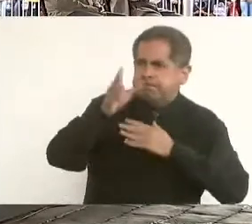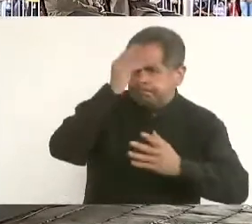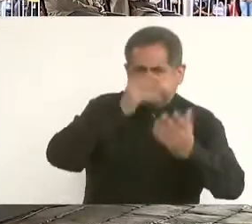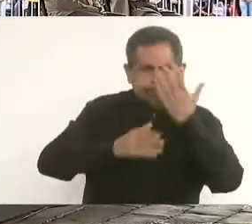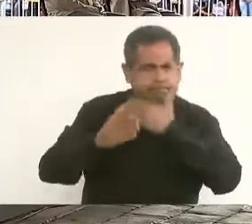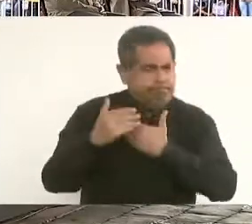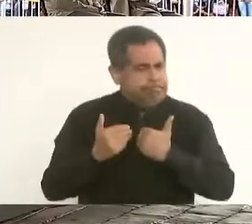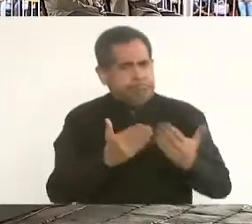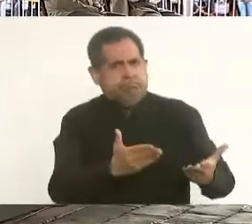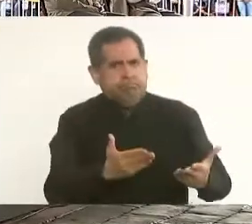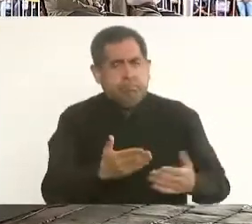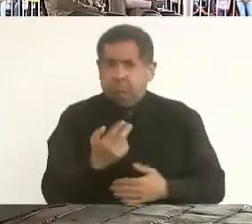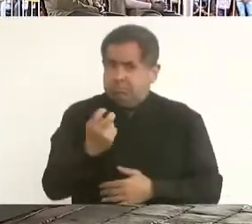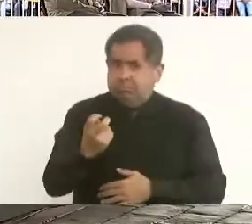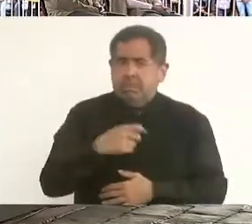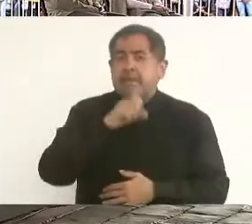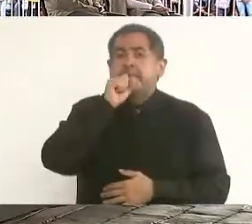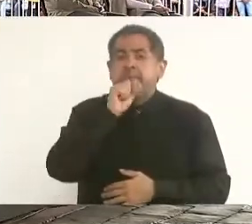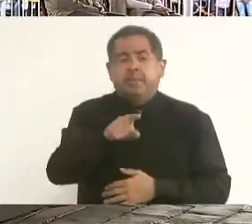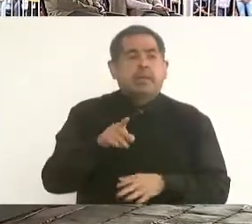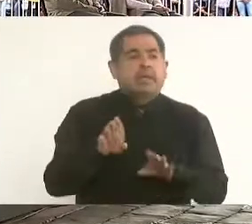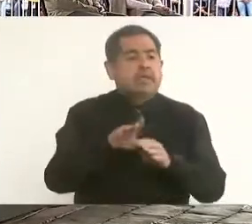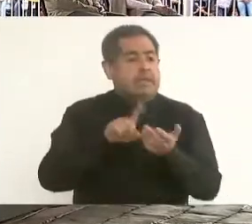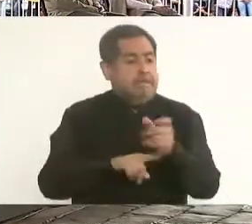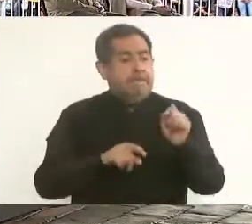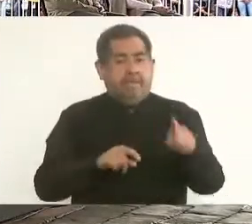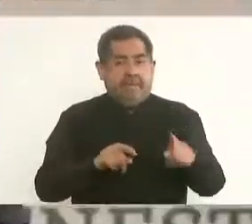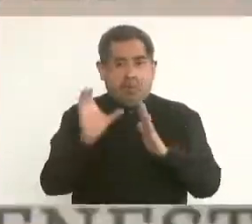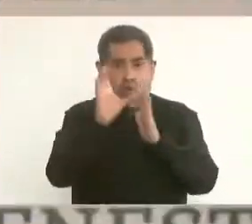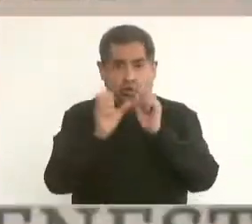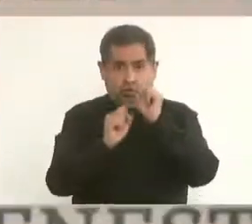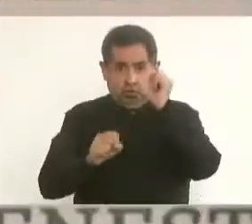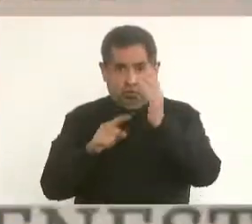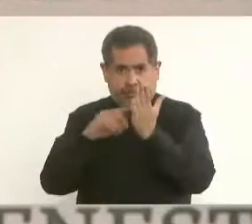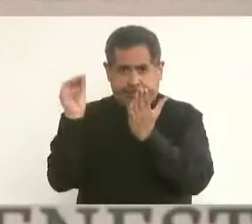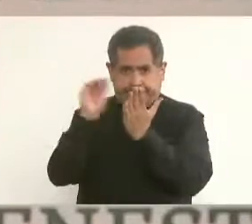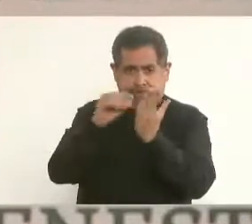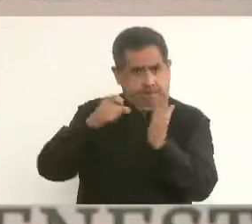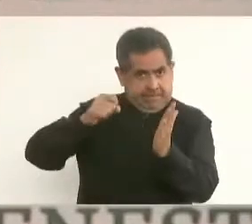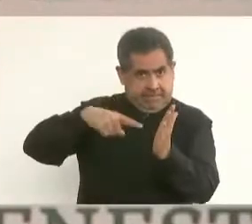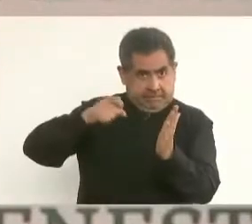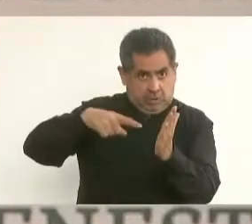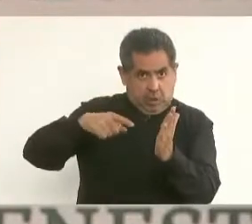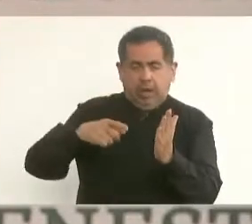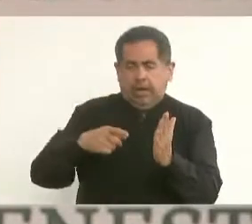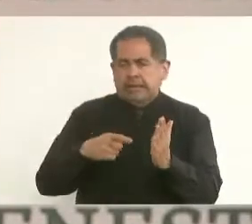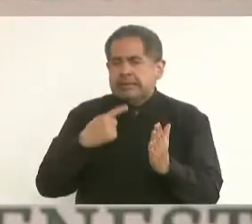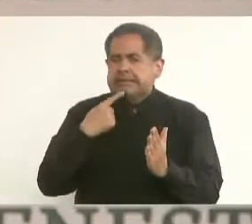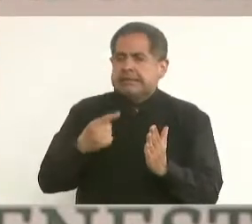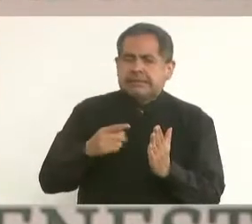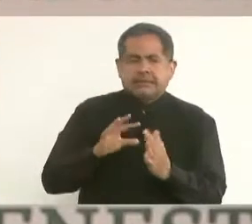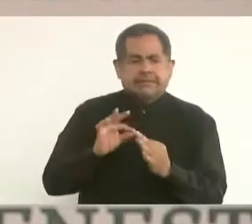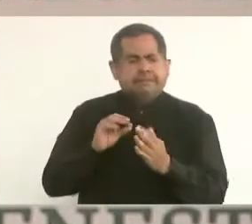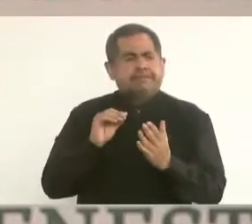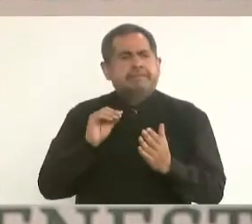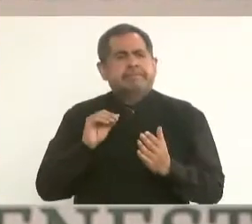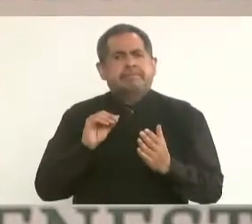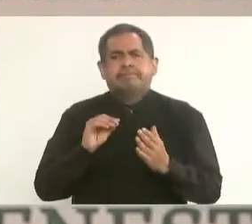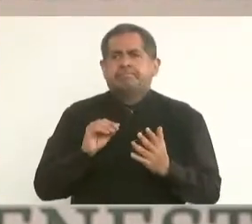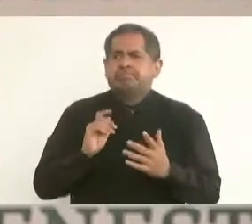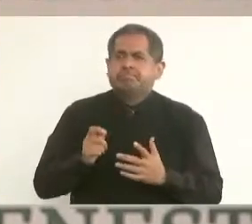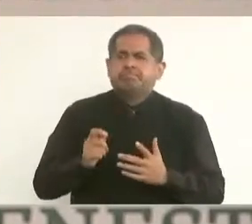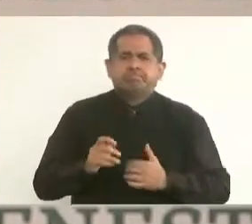y también en esa Constitución se estableció